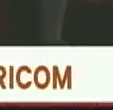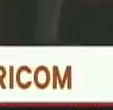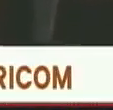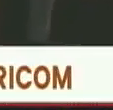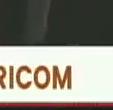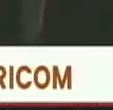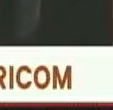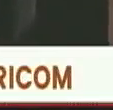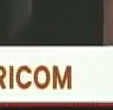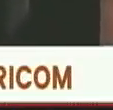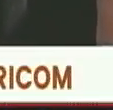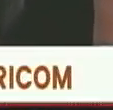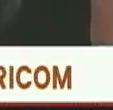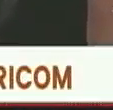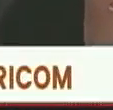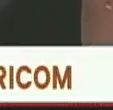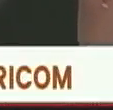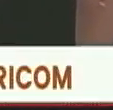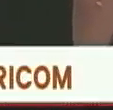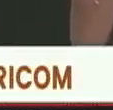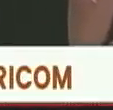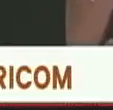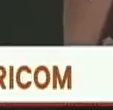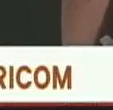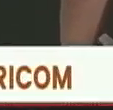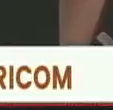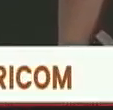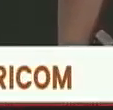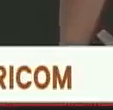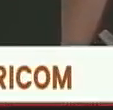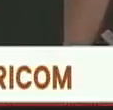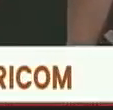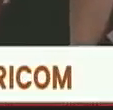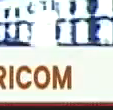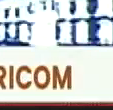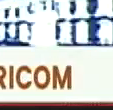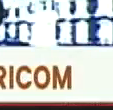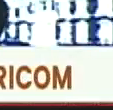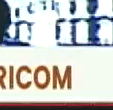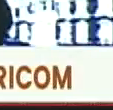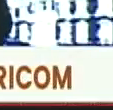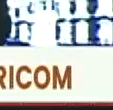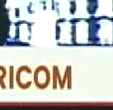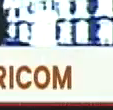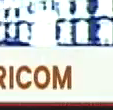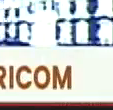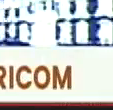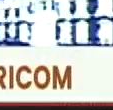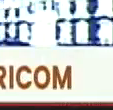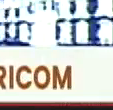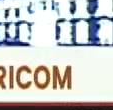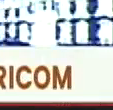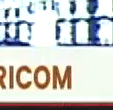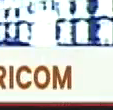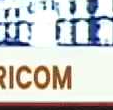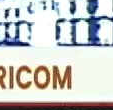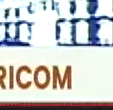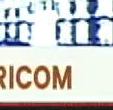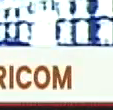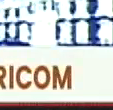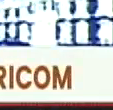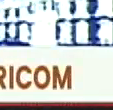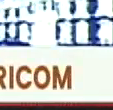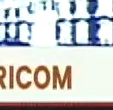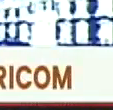criar unos hijos que puedan llevar adelante un mejor futuro para hacer eso